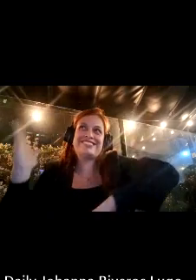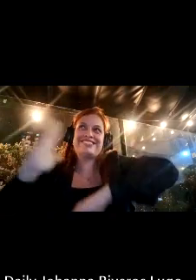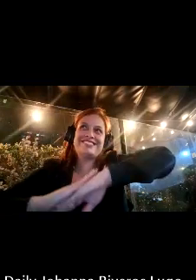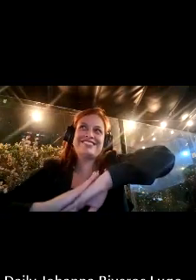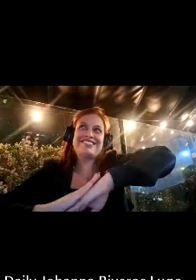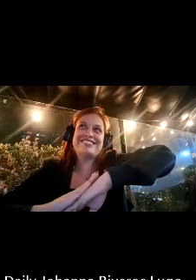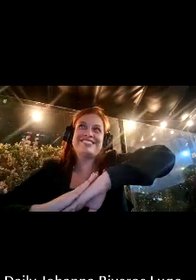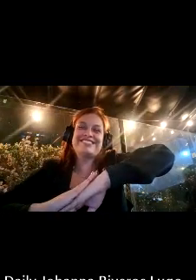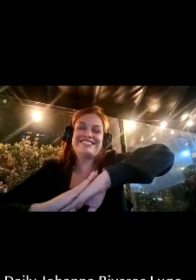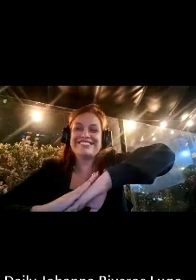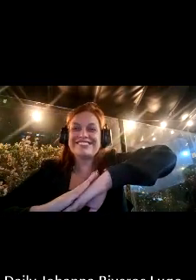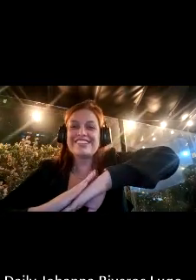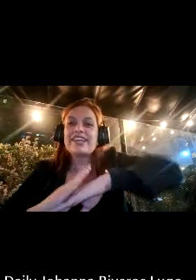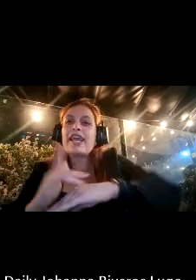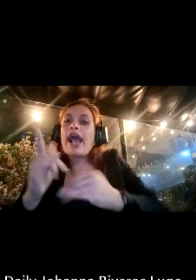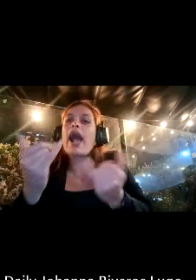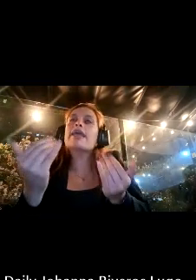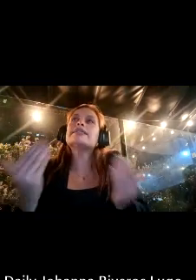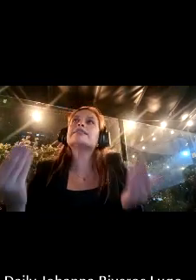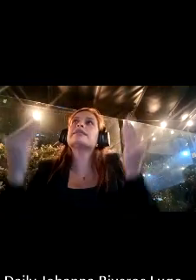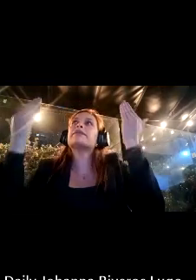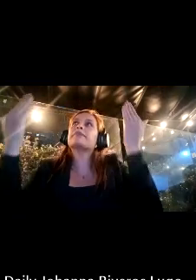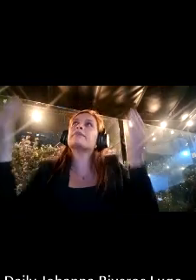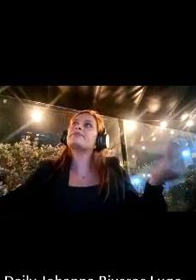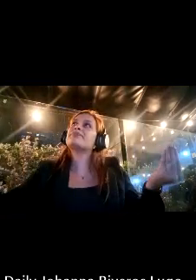Eso nos sirve para hacer una rampa.